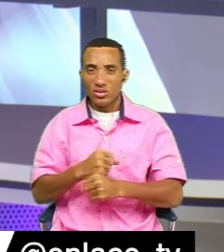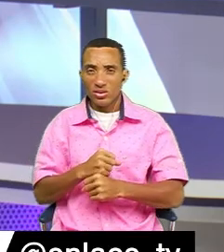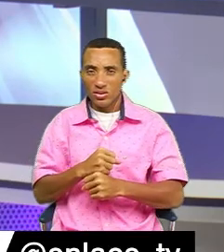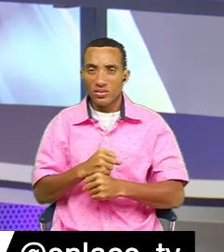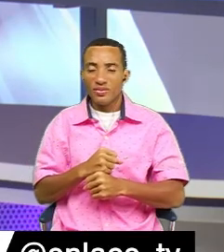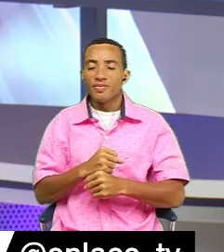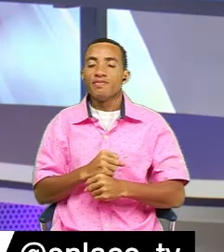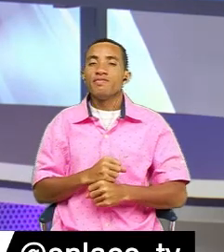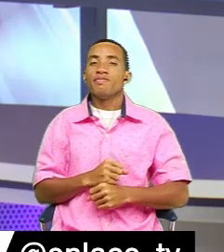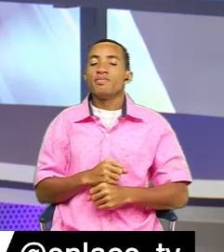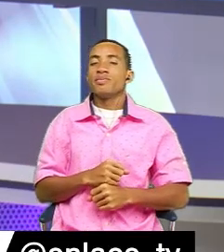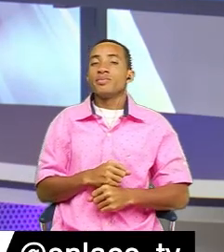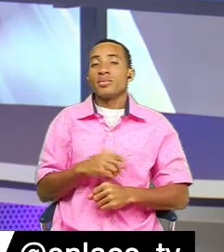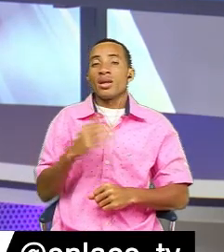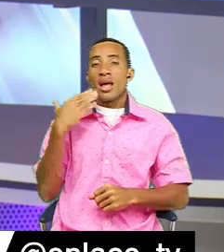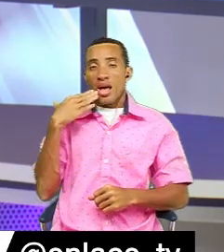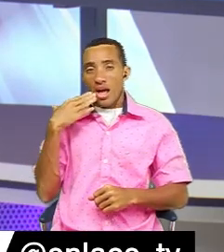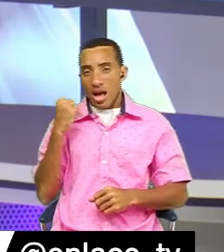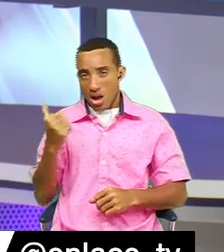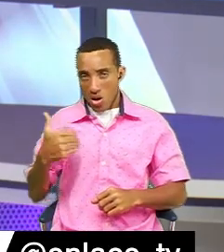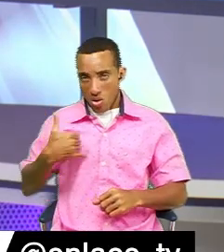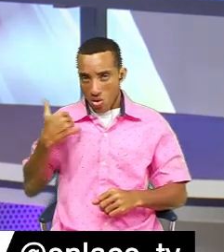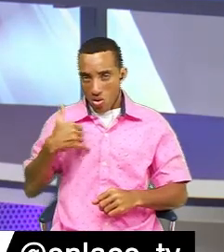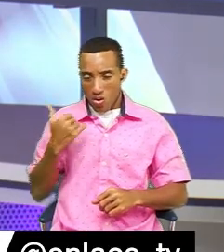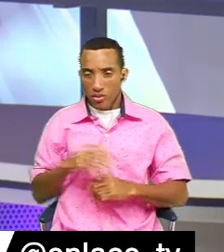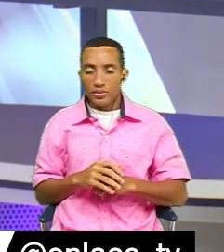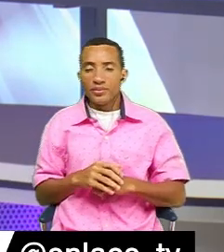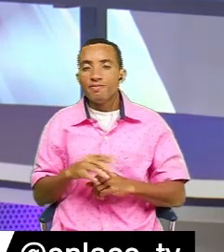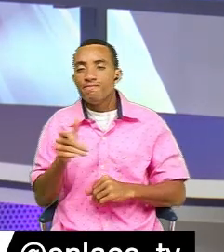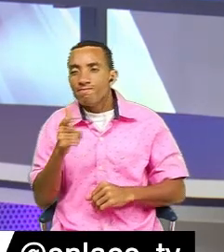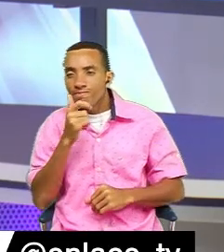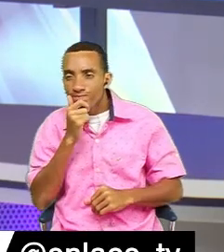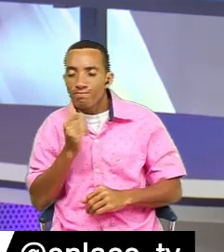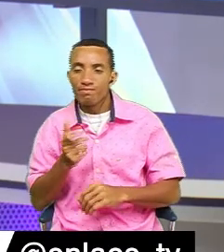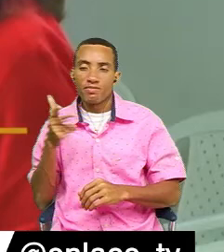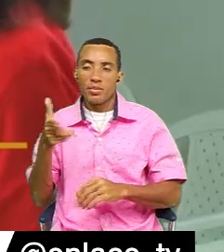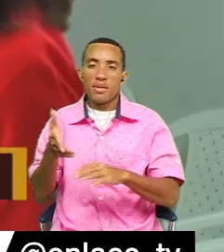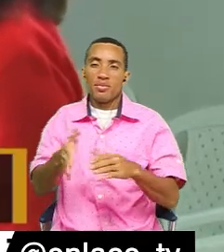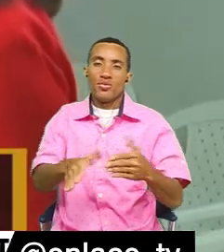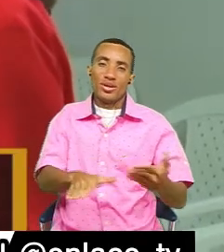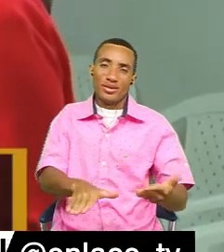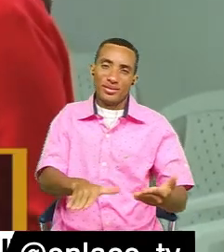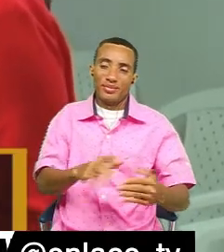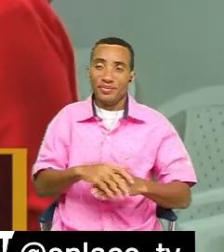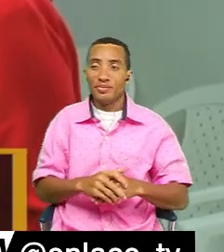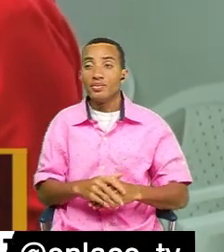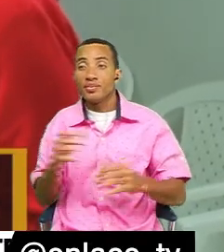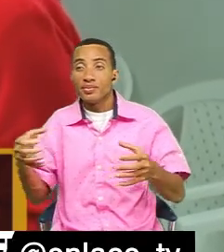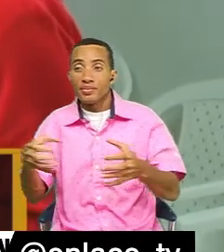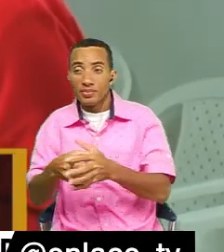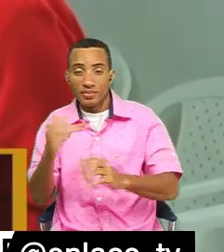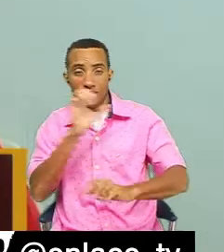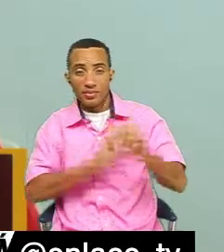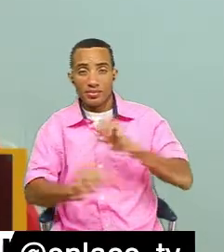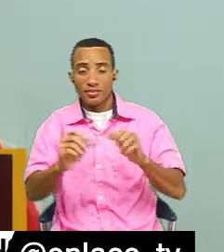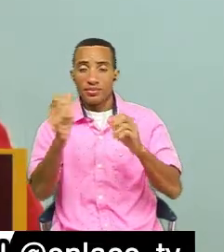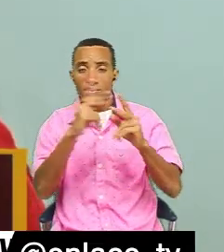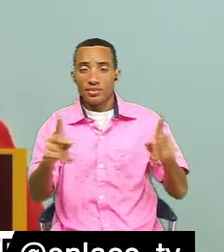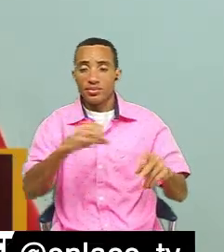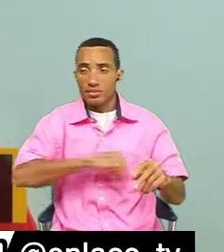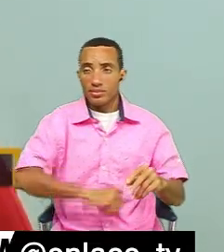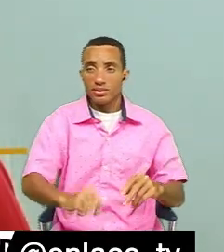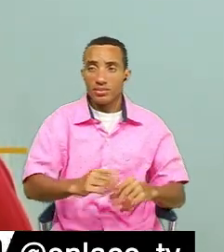que un hombre que recientemente habría salido de la cárcel estaría involucrado en este homicidio. Como organización defensora de los derechos humanos de las mujeres,